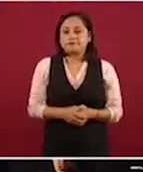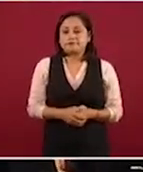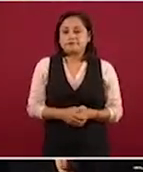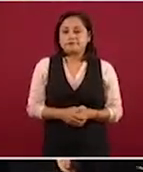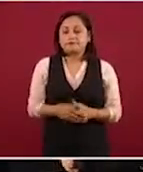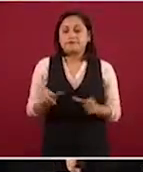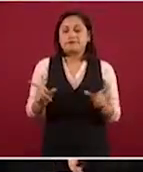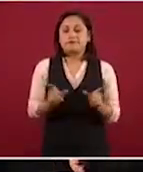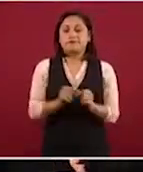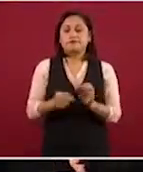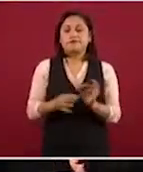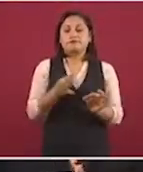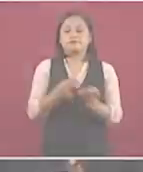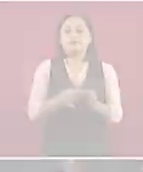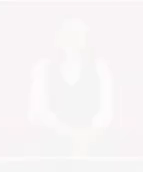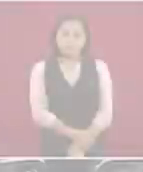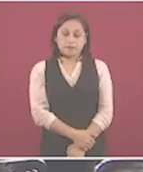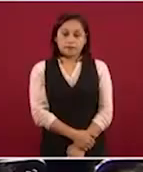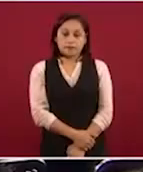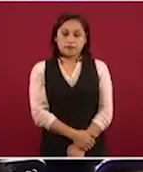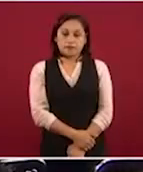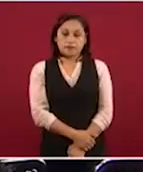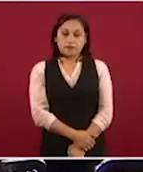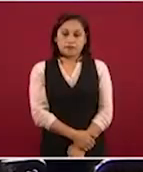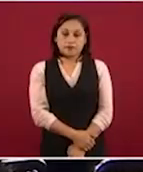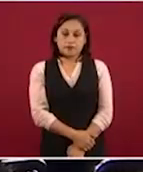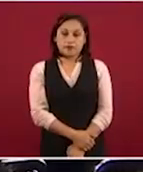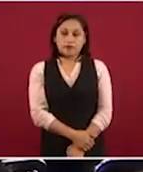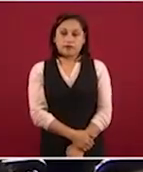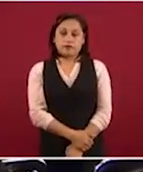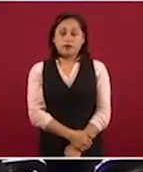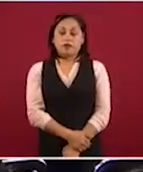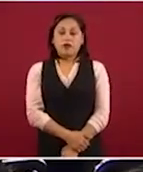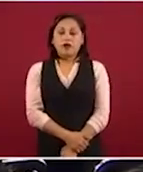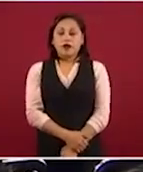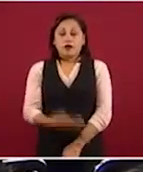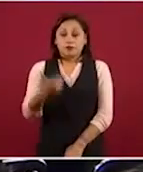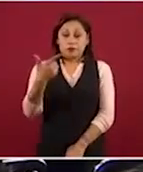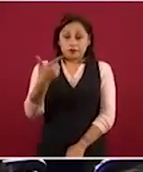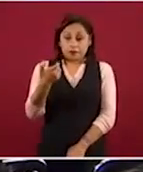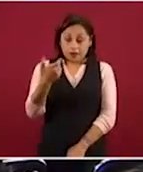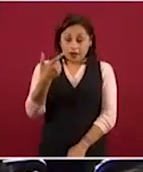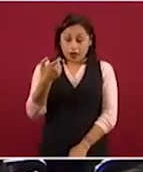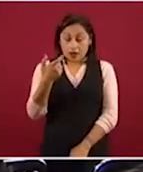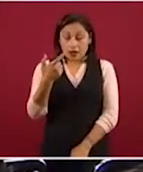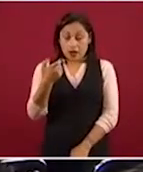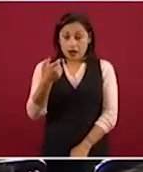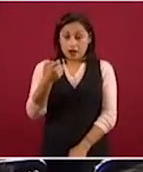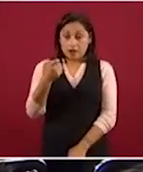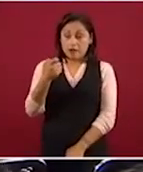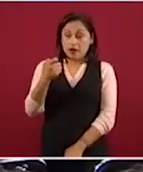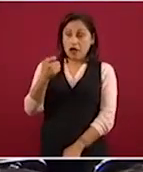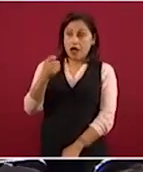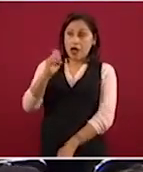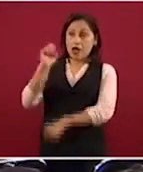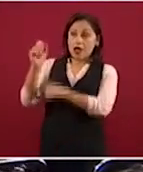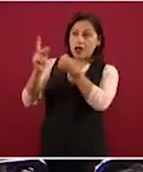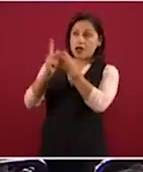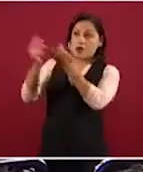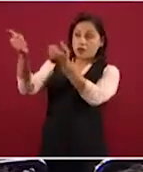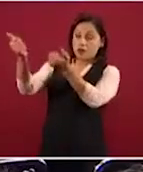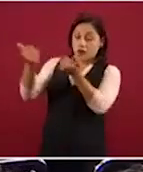Esa es la información. La entrada de armas que vienen de Europa es por